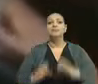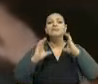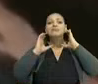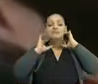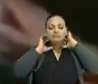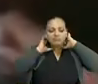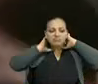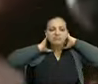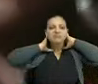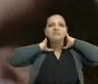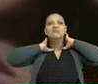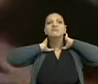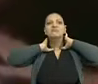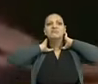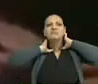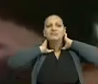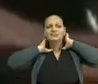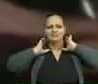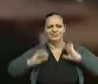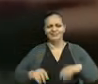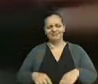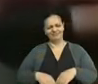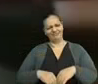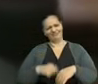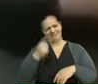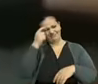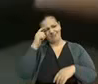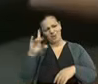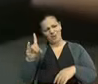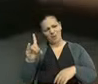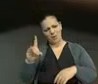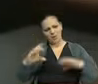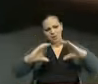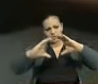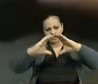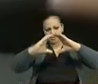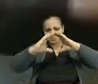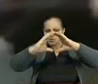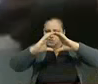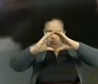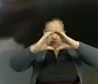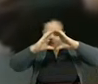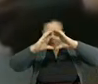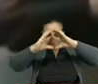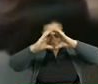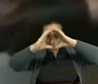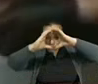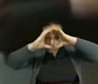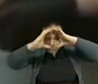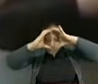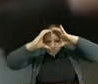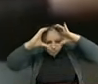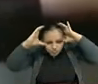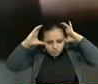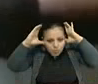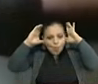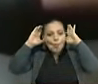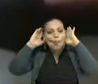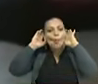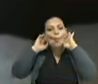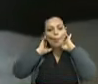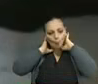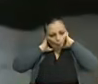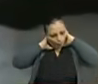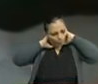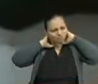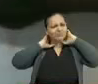la interrogante es cómo hizo para introducir la cabeza por ese espacio, por este tubo. Es que... Son traviesos los